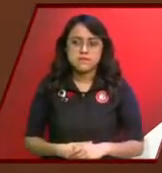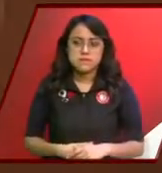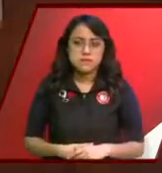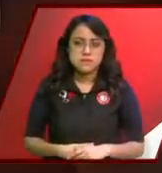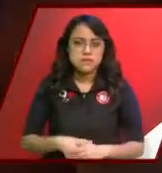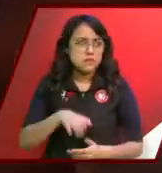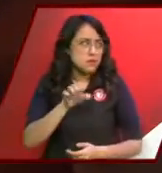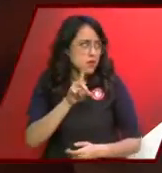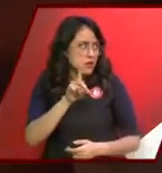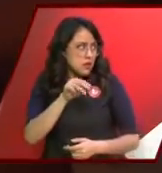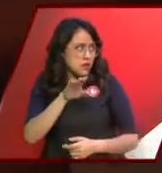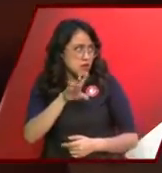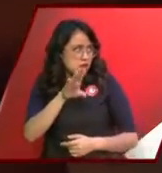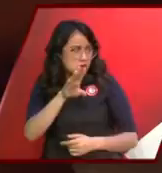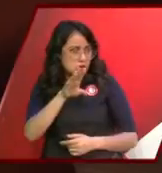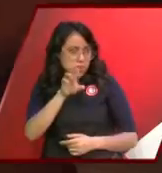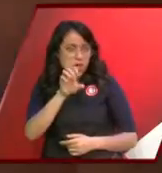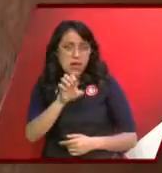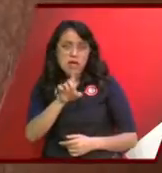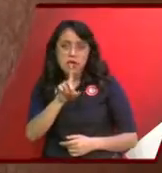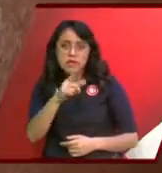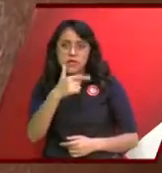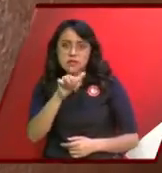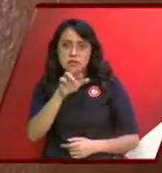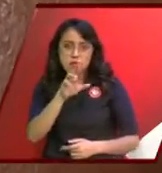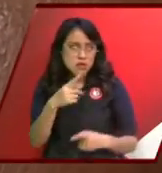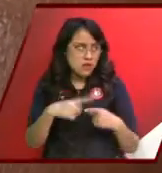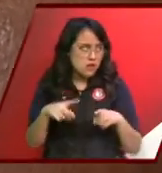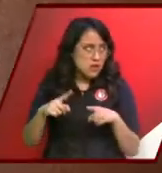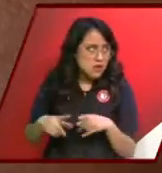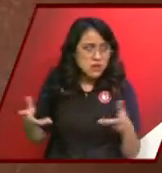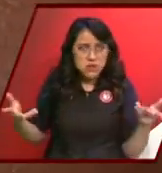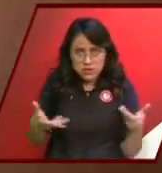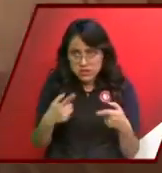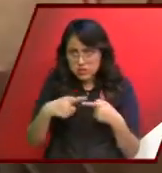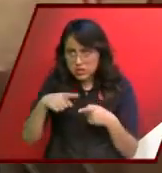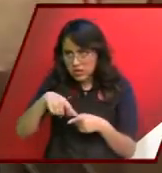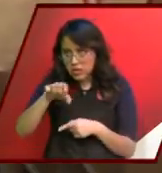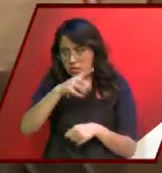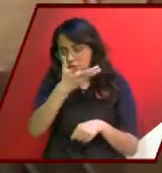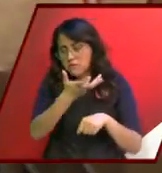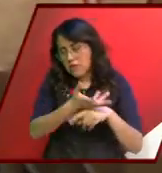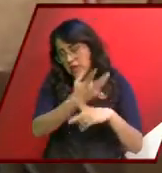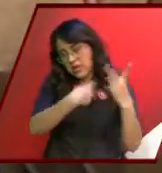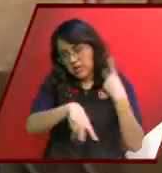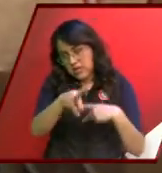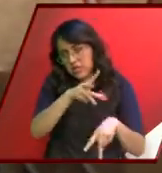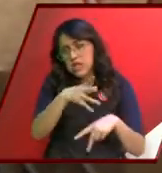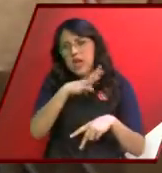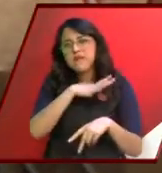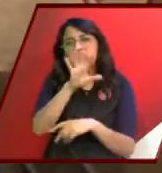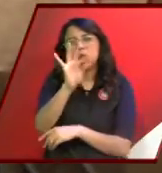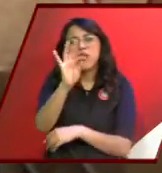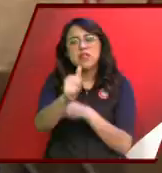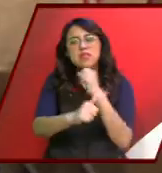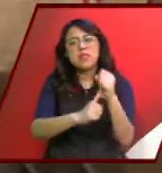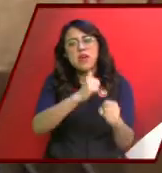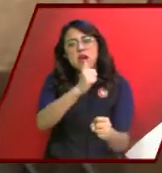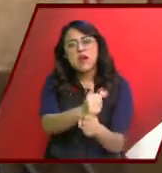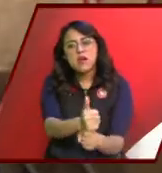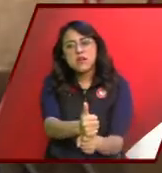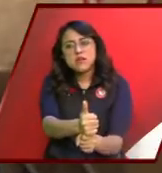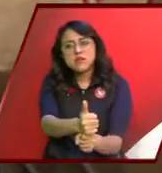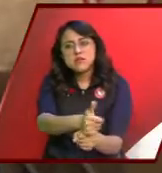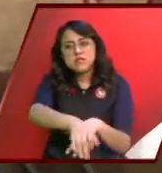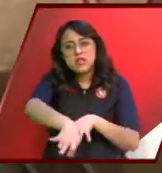Edgar creció, pero quedaron secuelas del accidente y se fue a trabajar a Estados Unidos. Tiene casi 40 años.